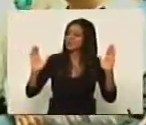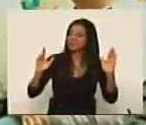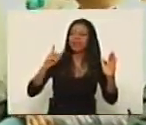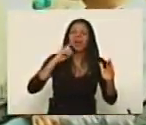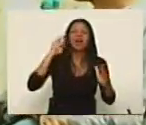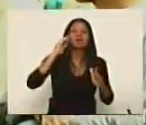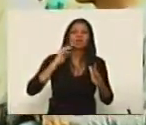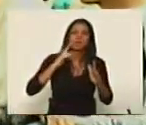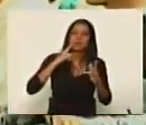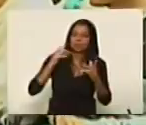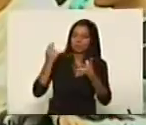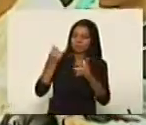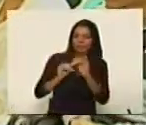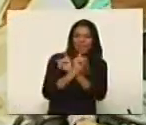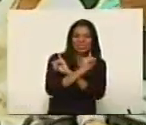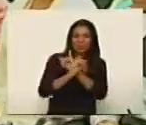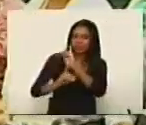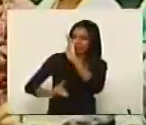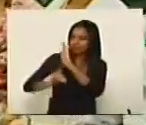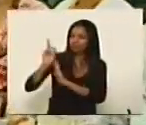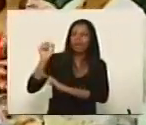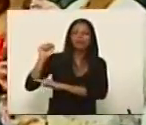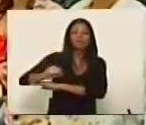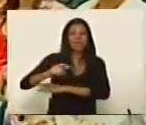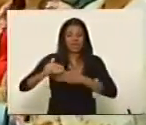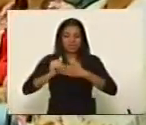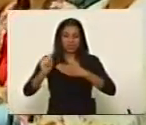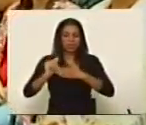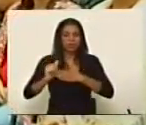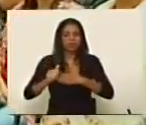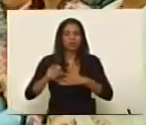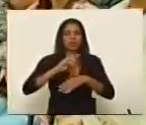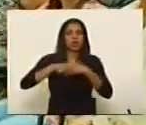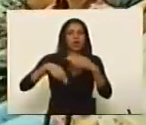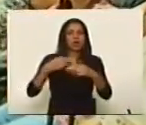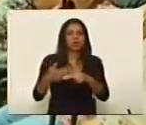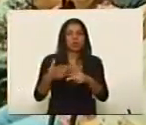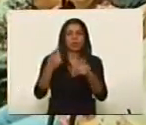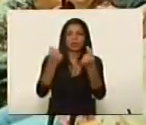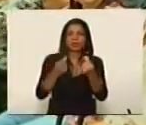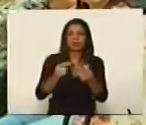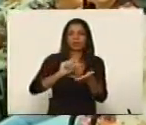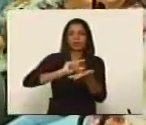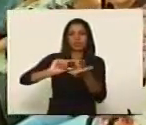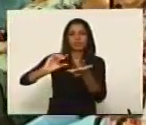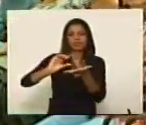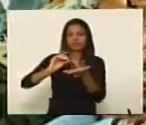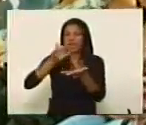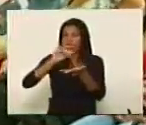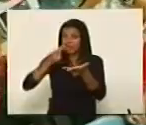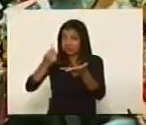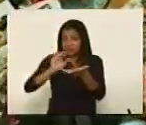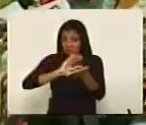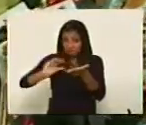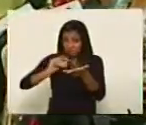ofensiva que vamos a dar, sin duda alguna va a tributar precisamente contra el contrabando de extracción del efectivo. Porque al incorporar tecnologías como el